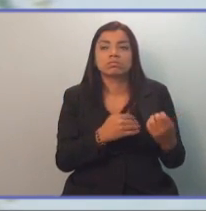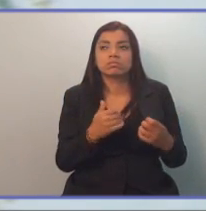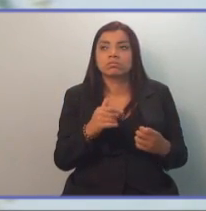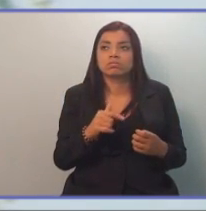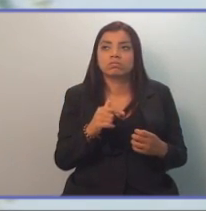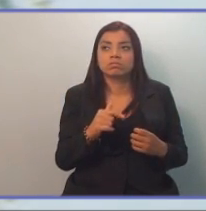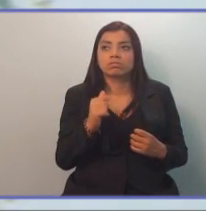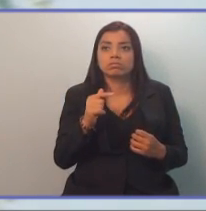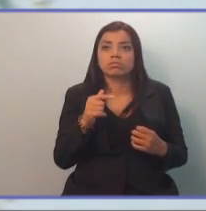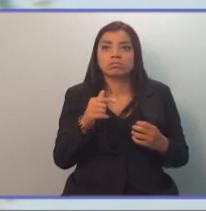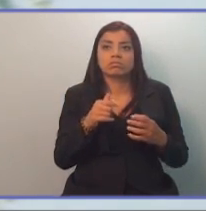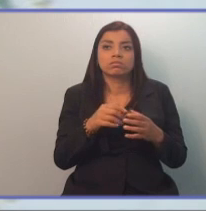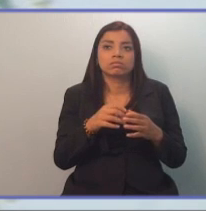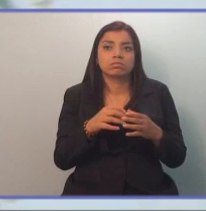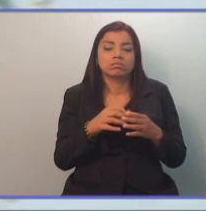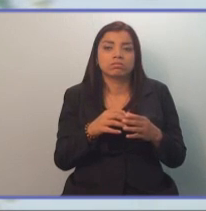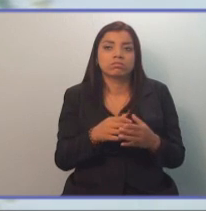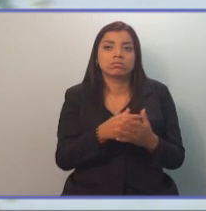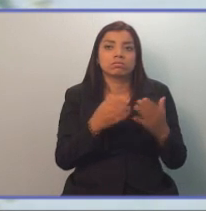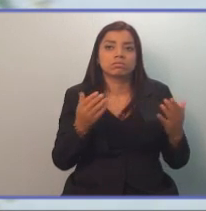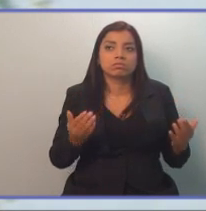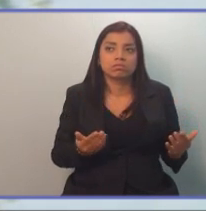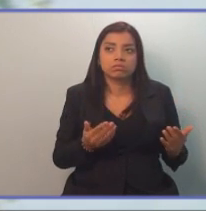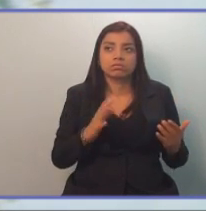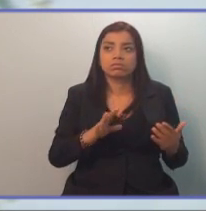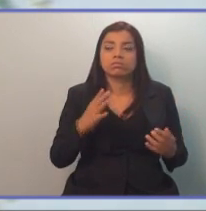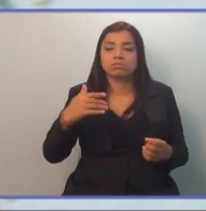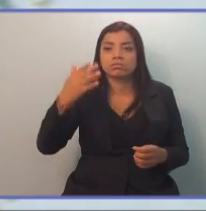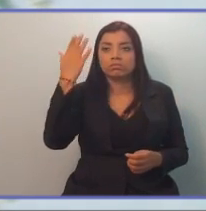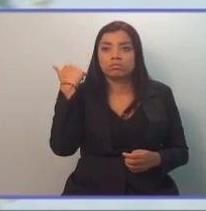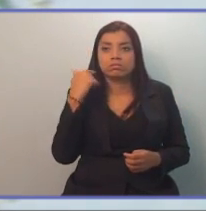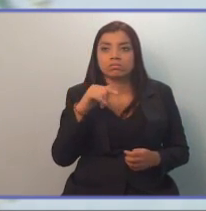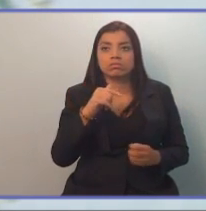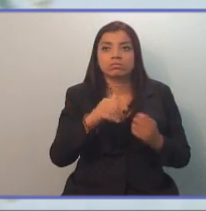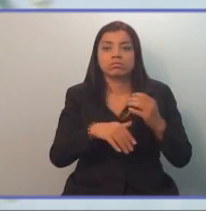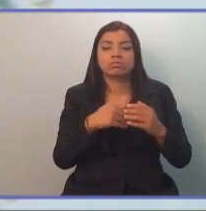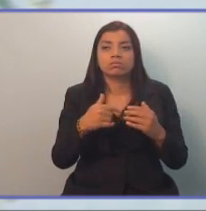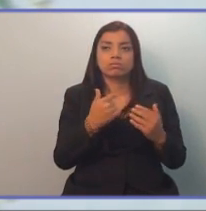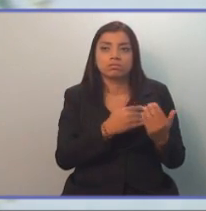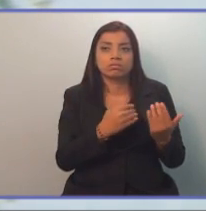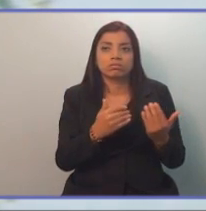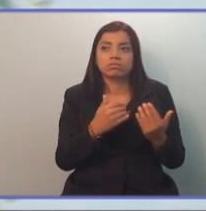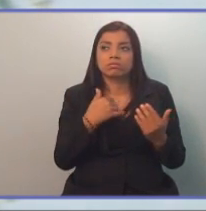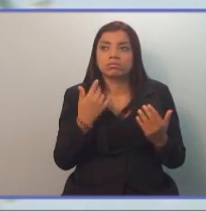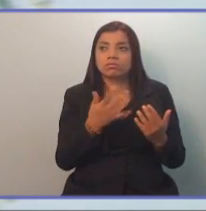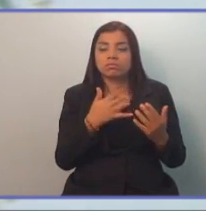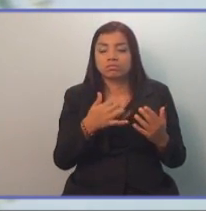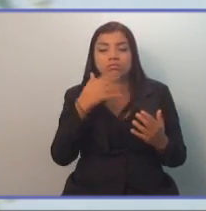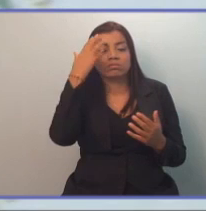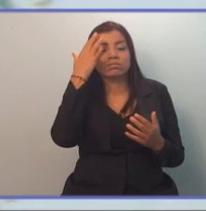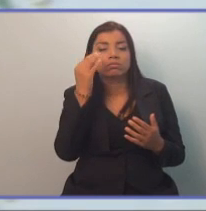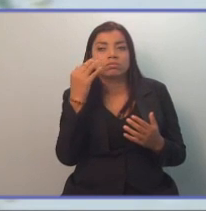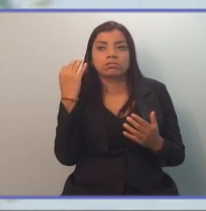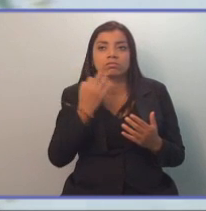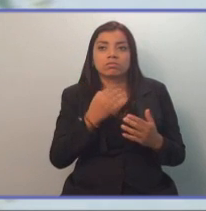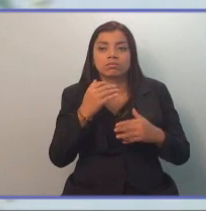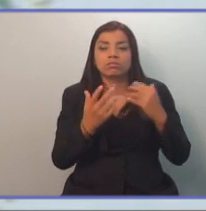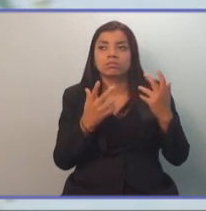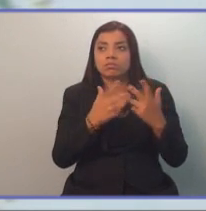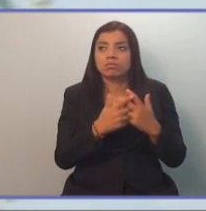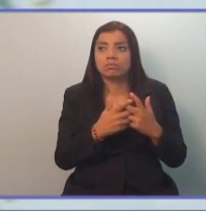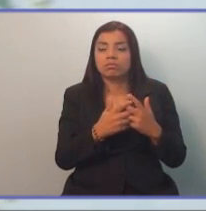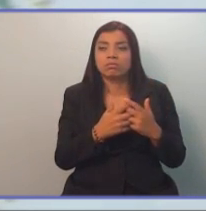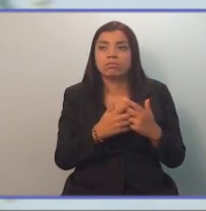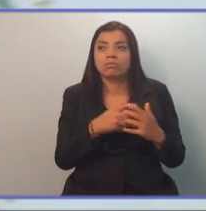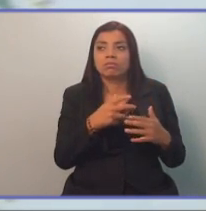de Corte Plena. En ningún momento se está atentando contra la transparencia. Creo que debemos de ser coherentes en lo